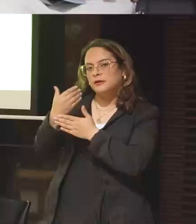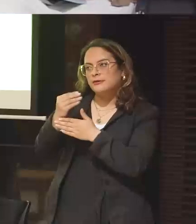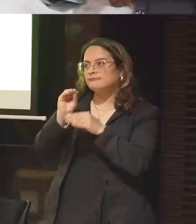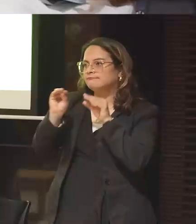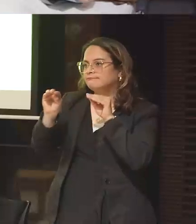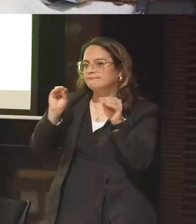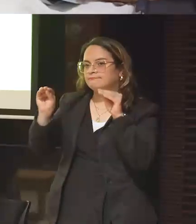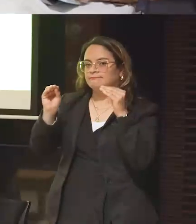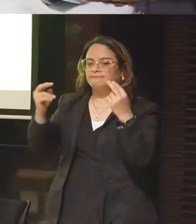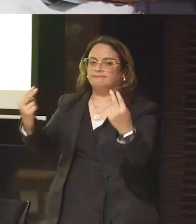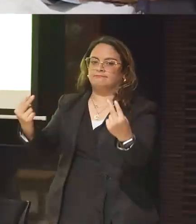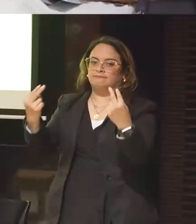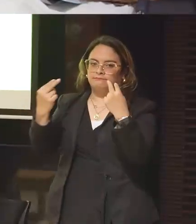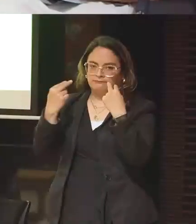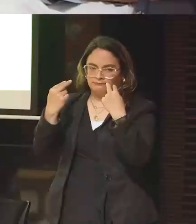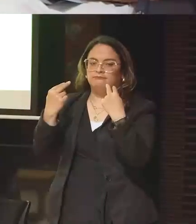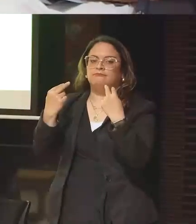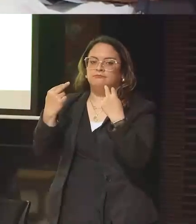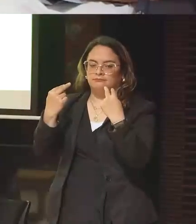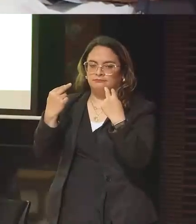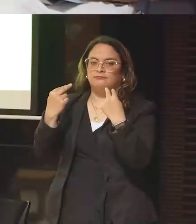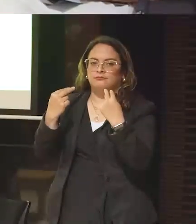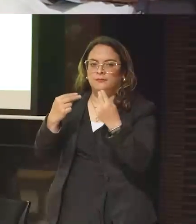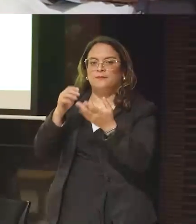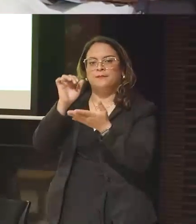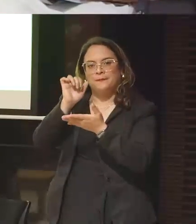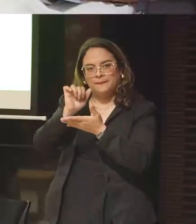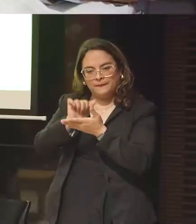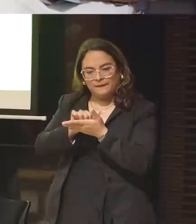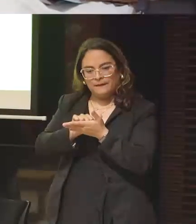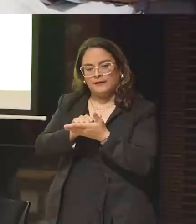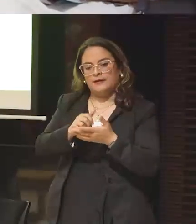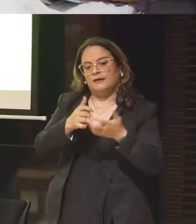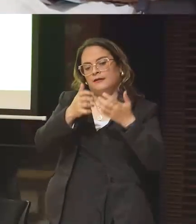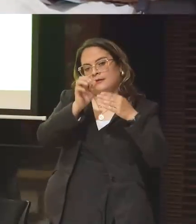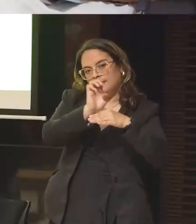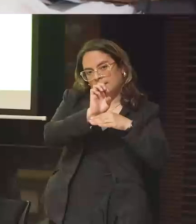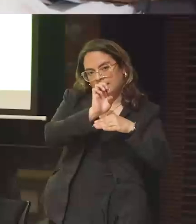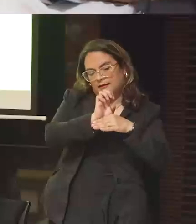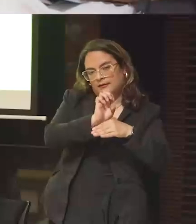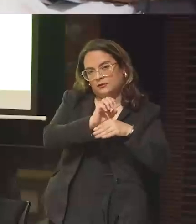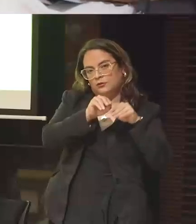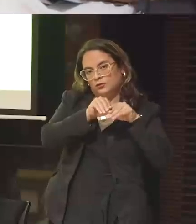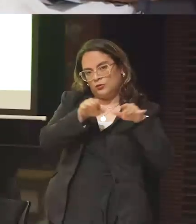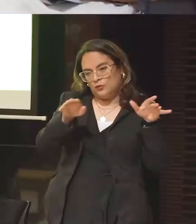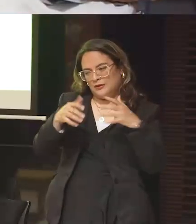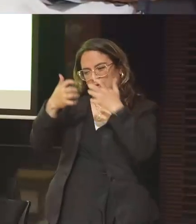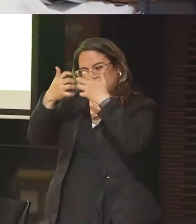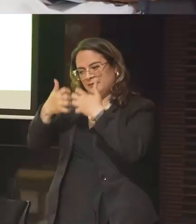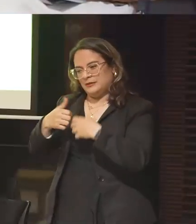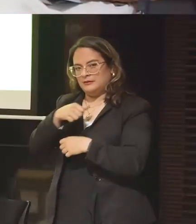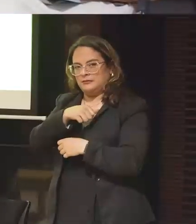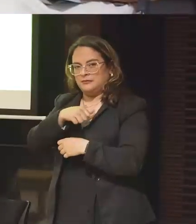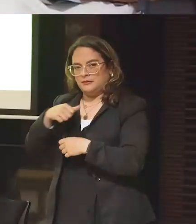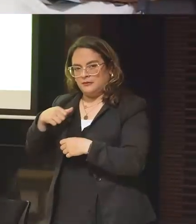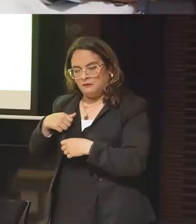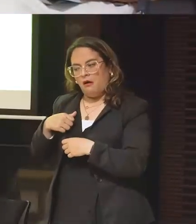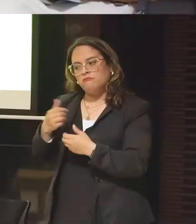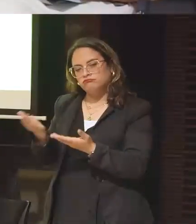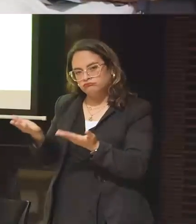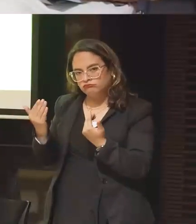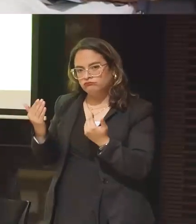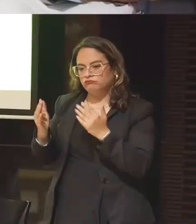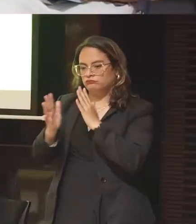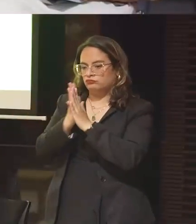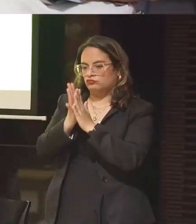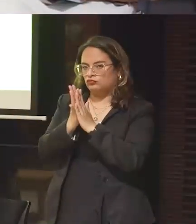nuevas audiencias. Y es así como de la mano, públicos y privados, estamos fortaleciendo un espacio, un territorio puntual, centro histórico